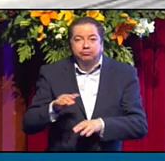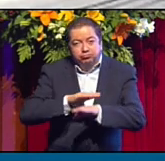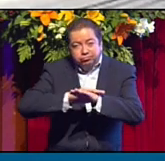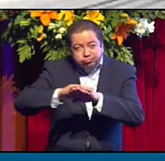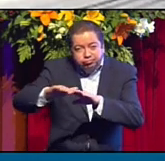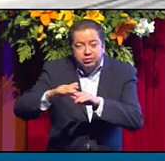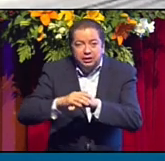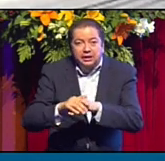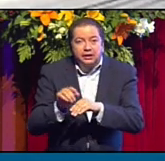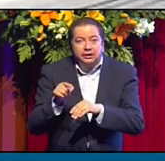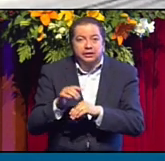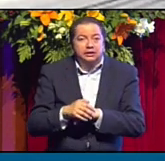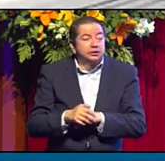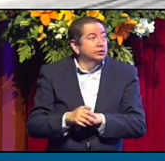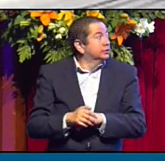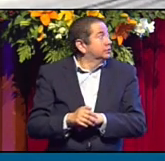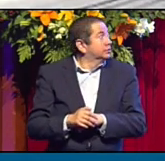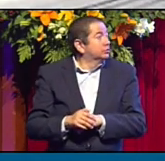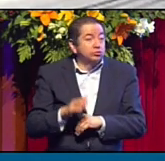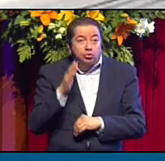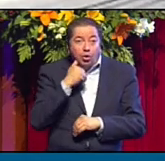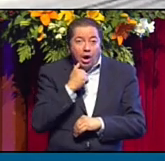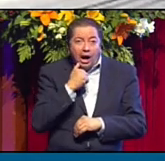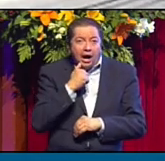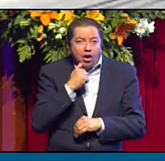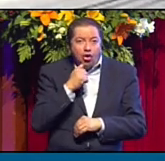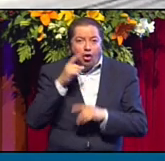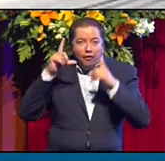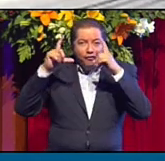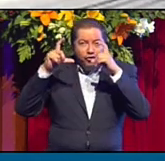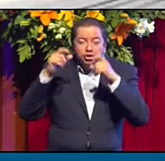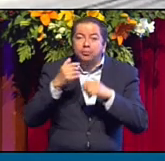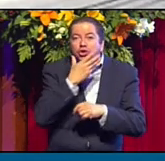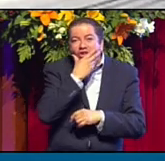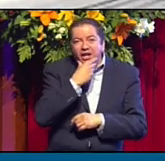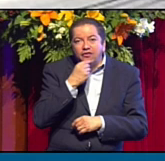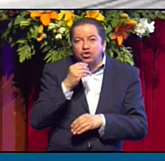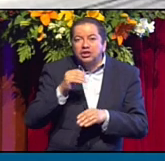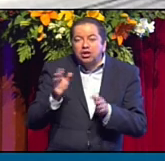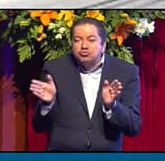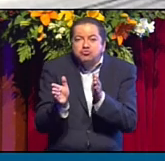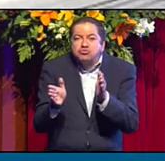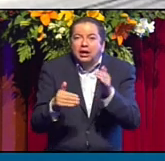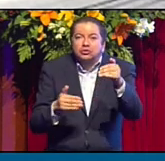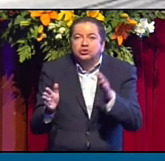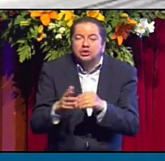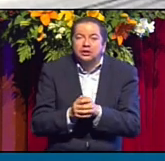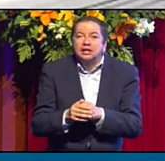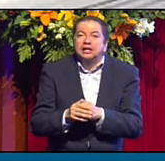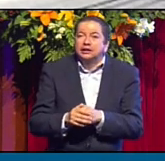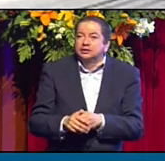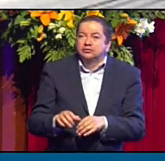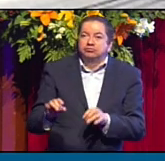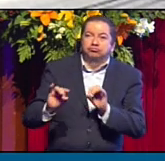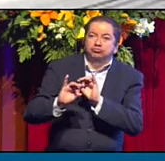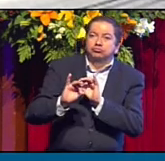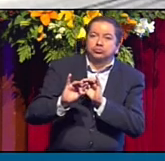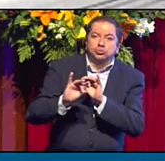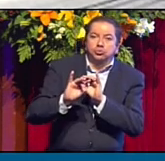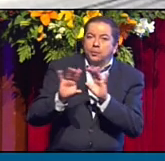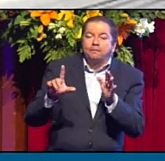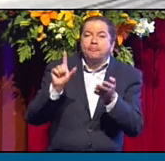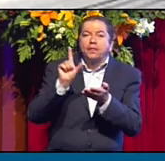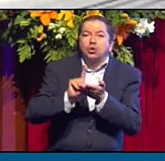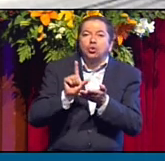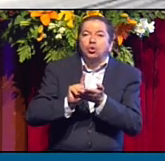Martín. Aquí no está la imagen por dentro, porque está muy linda, pero era un espacio muy pequeño, pero la verdad es que quedó